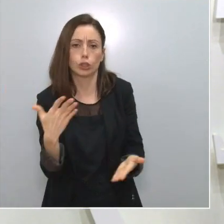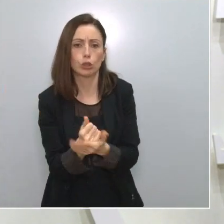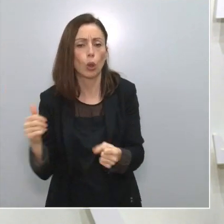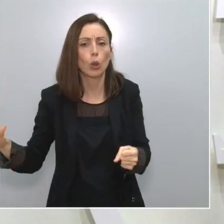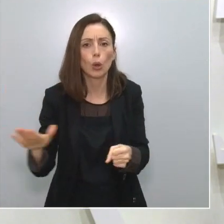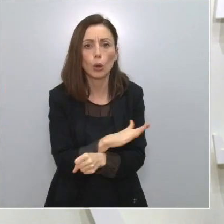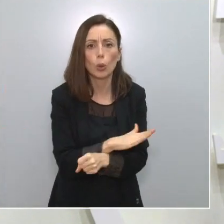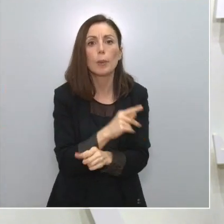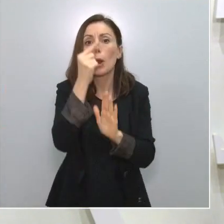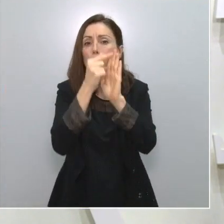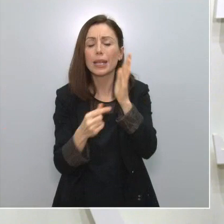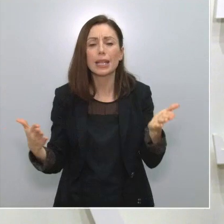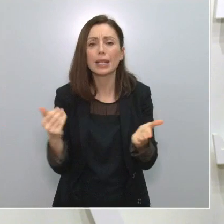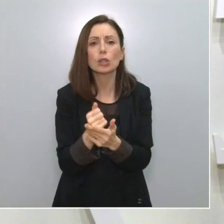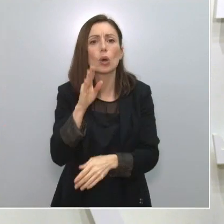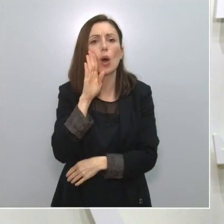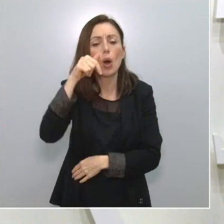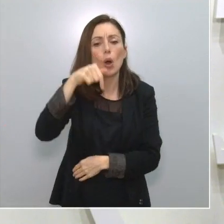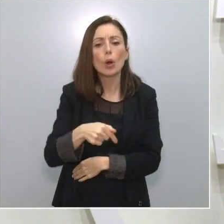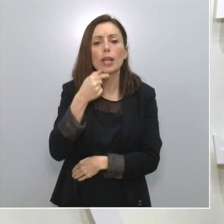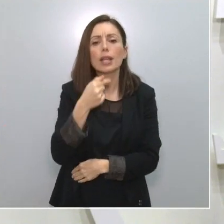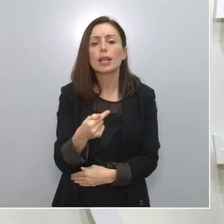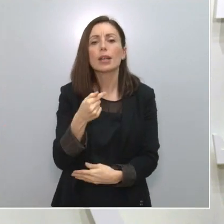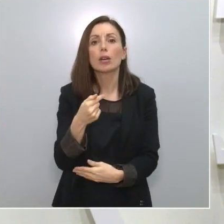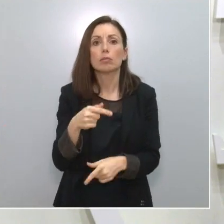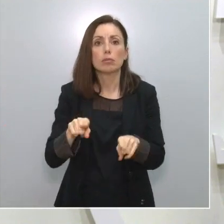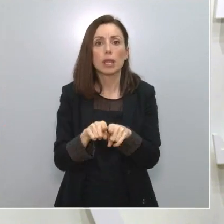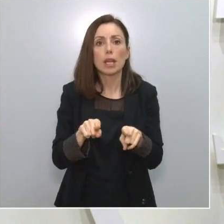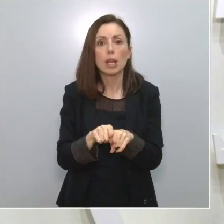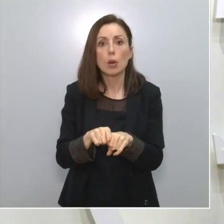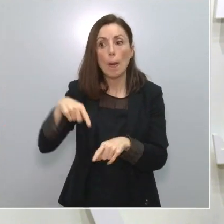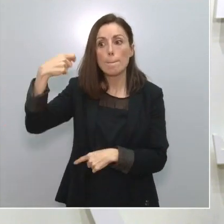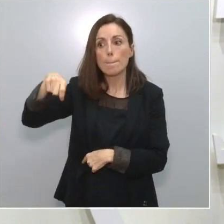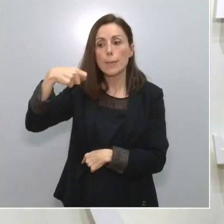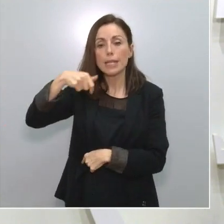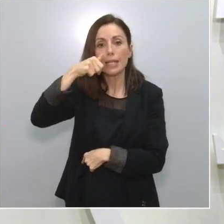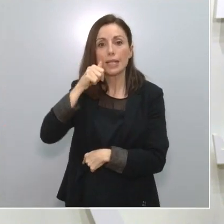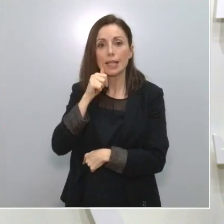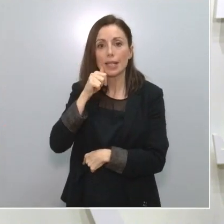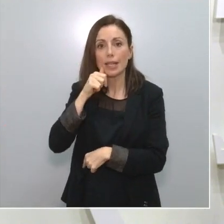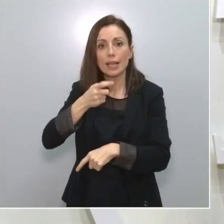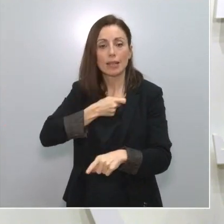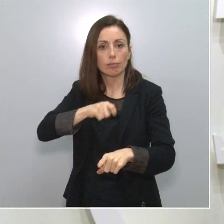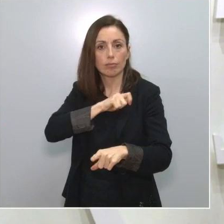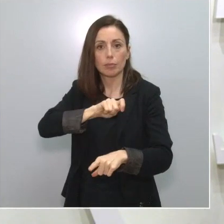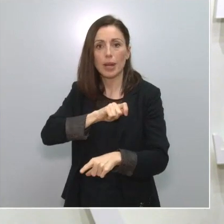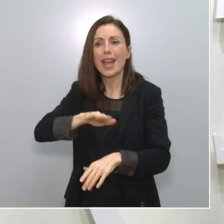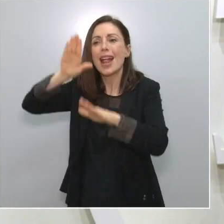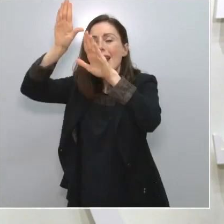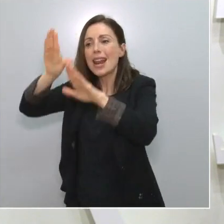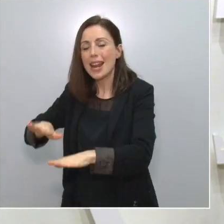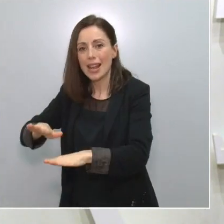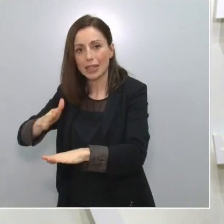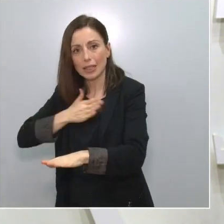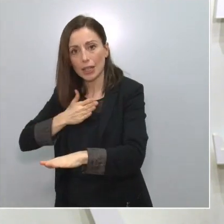Pero junto a todas esas medidas, hoy he querido volver a ofrecer al presidente del Gobierno de España la lealtad de la